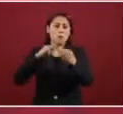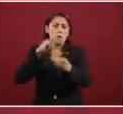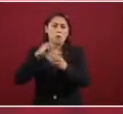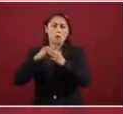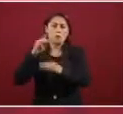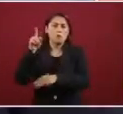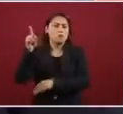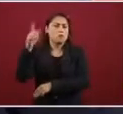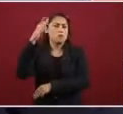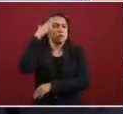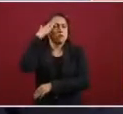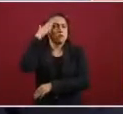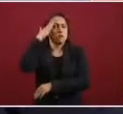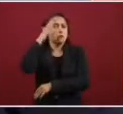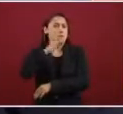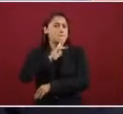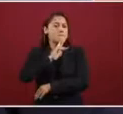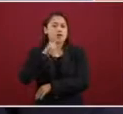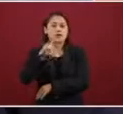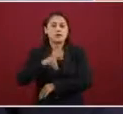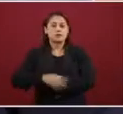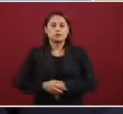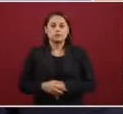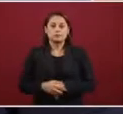Se combinan las dos cosas,